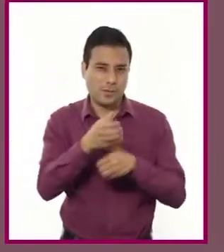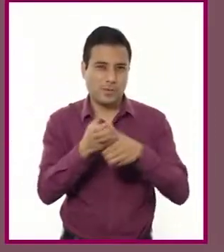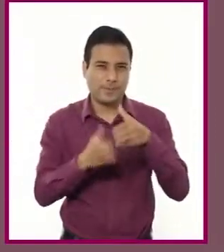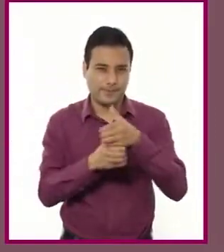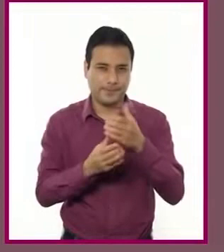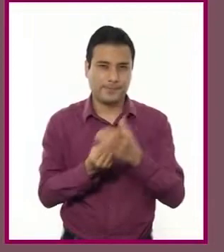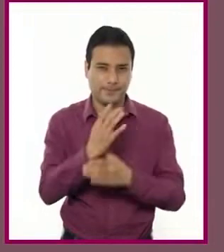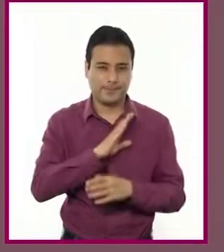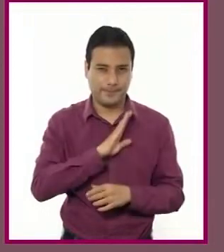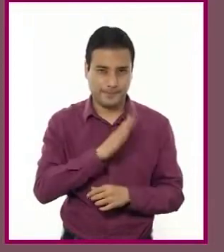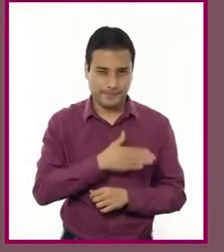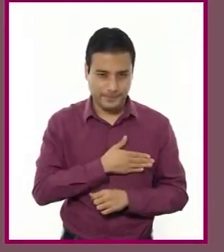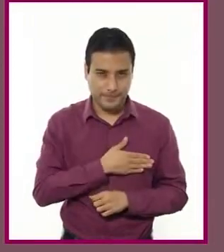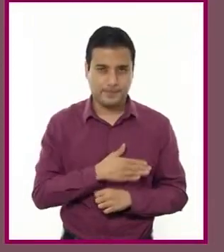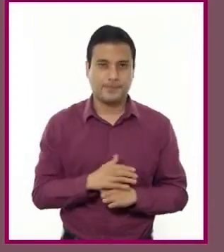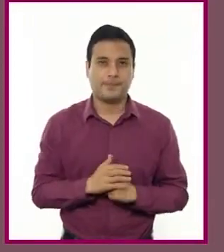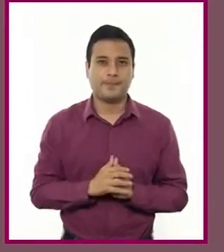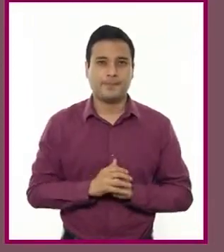España.